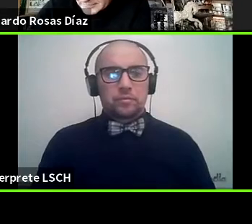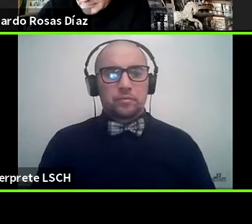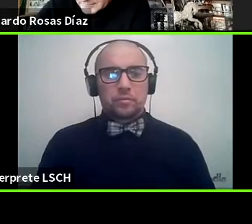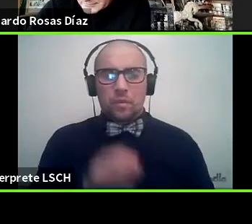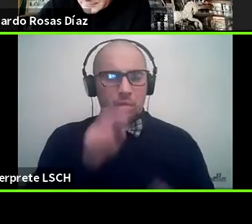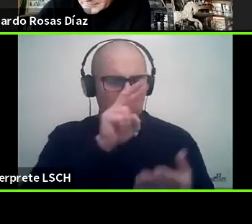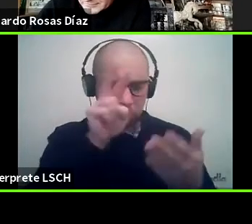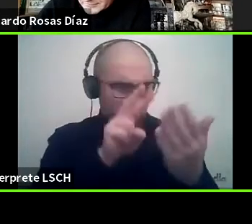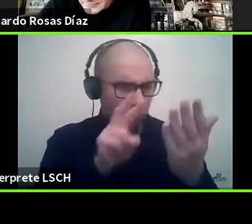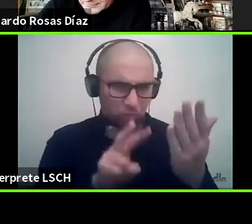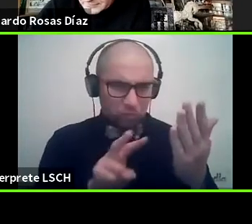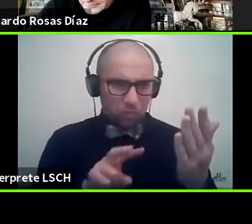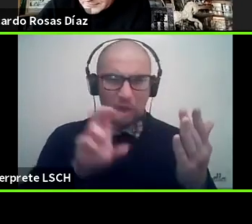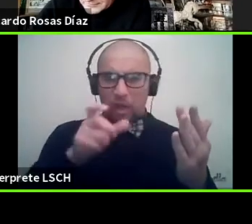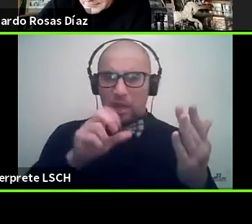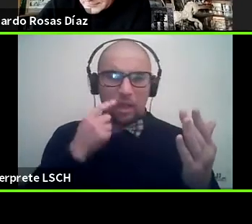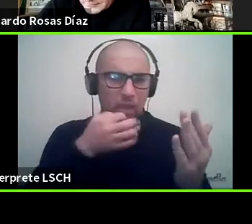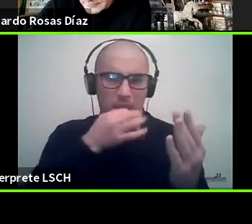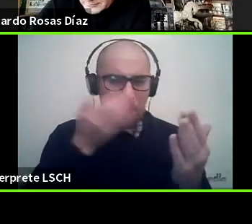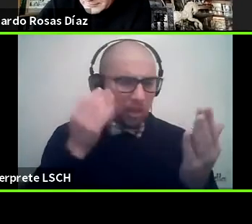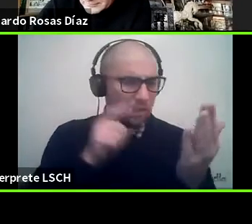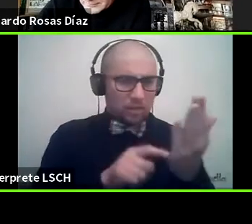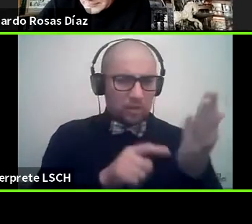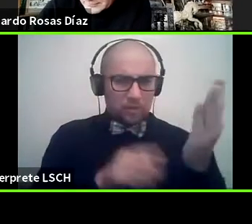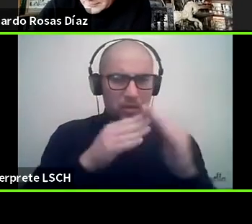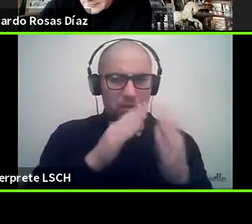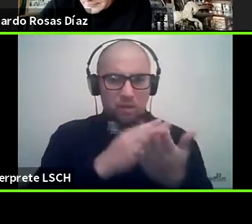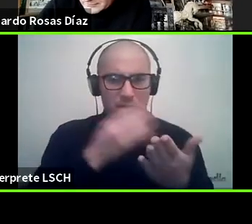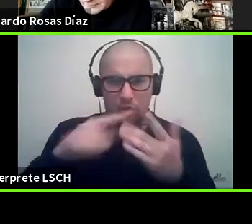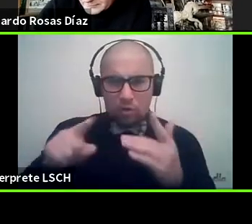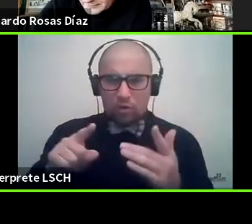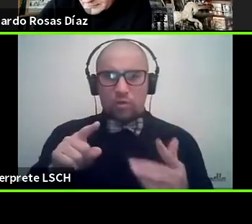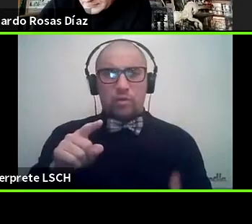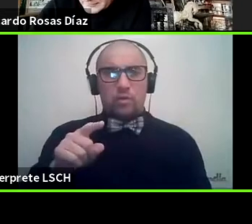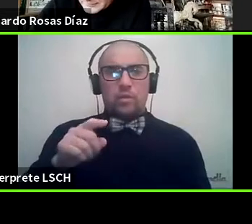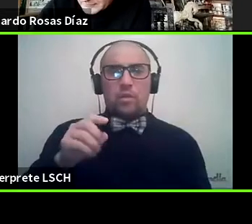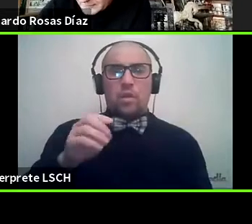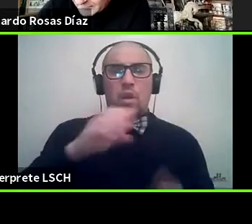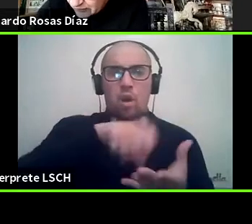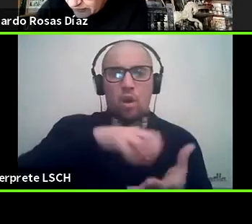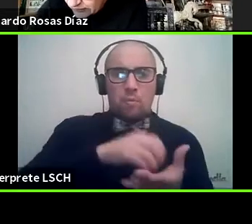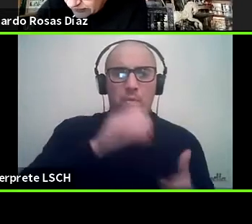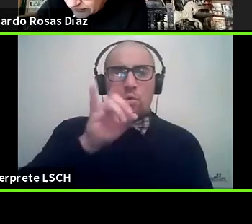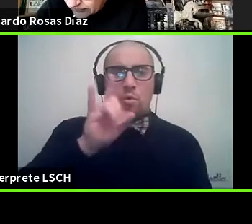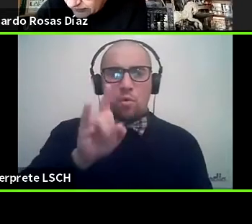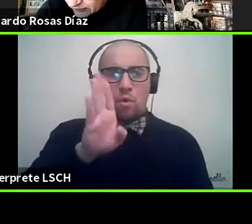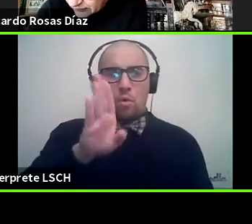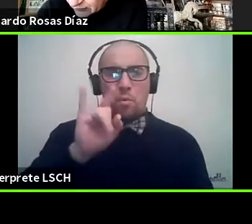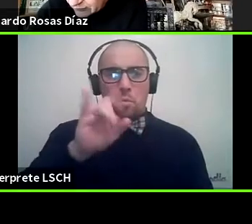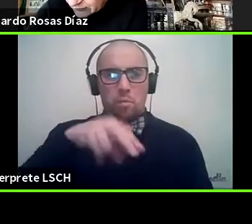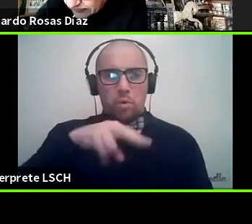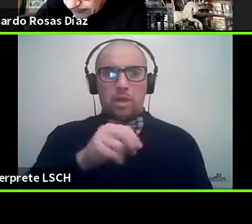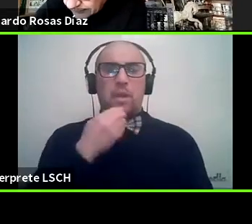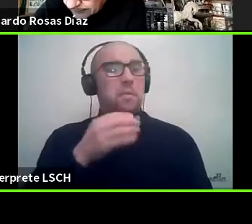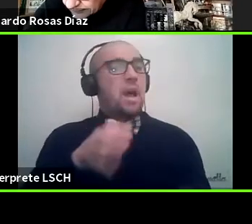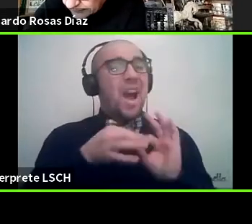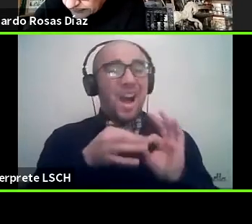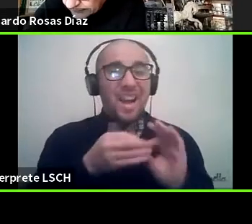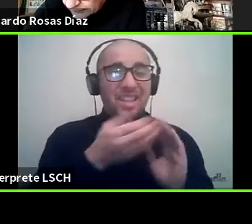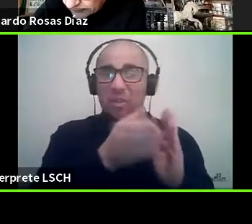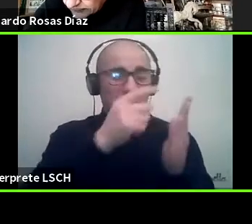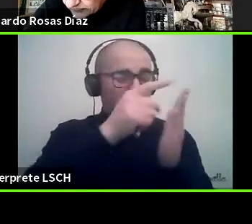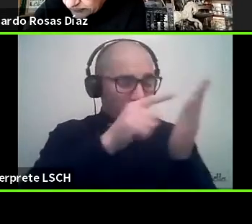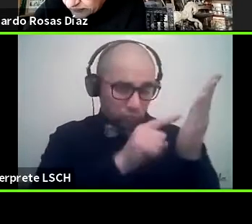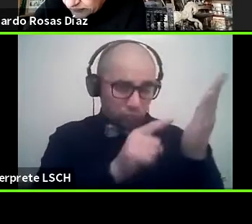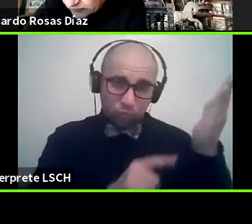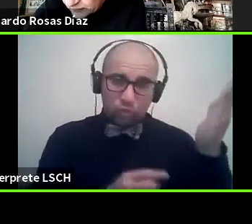Genaro Arias, que los había dicho, Jardín Infantil Altos de Pehuen, de la comuna de Muin. Así que muchas gracias a todas las personas, espero que no se me vayan